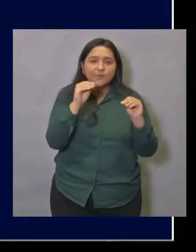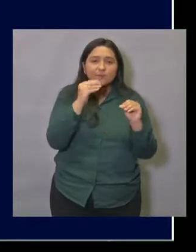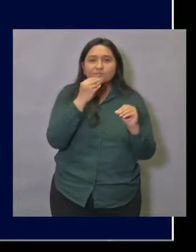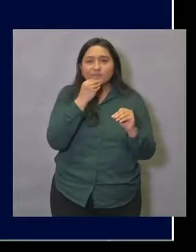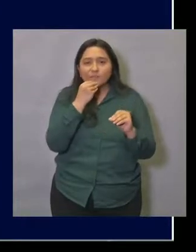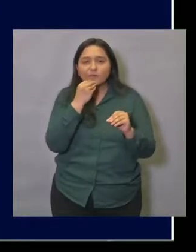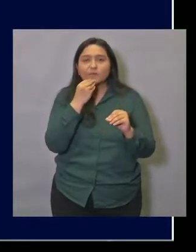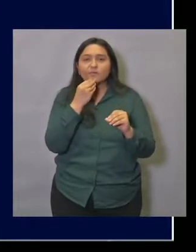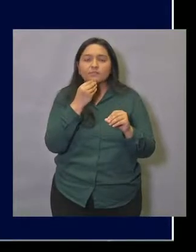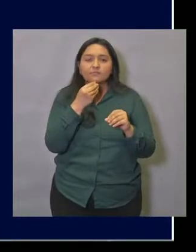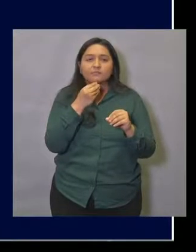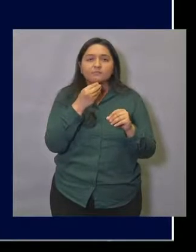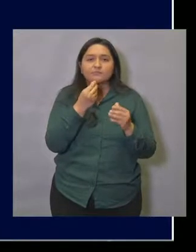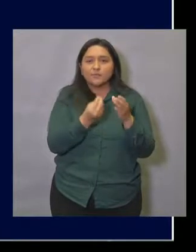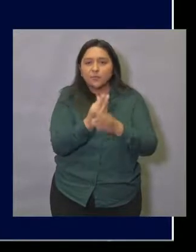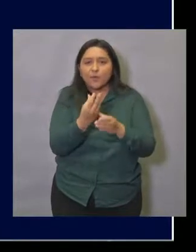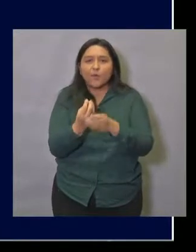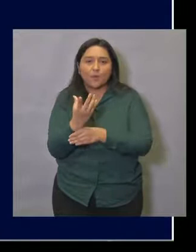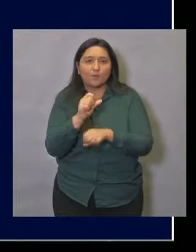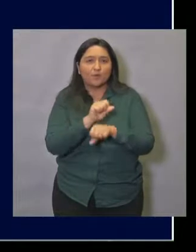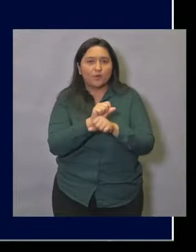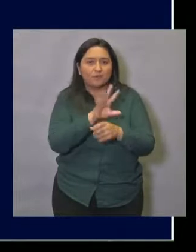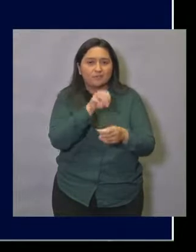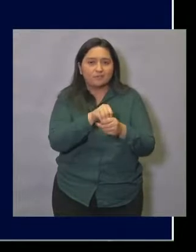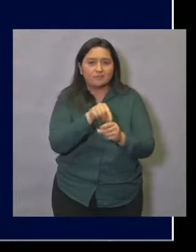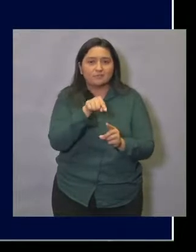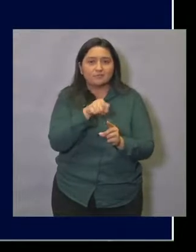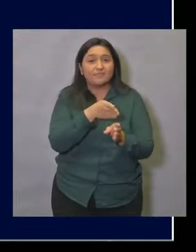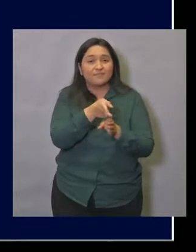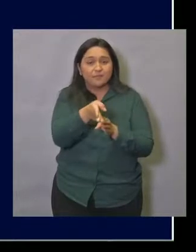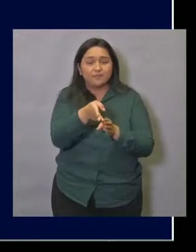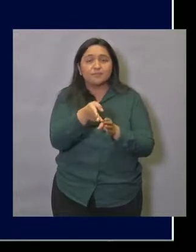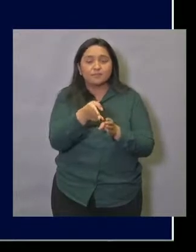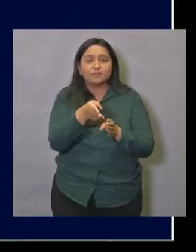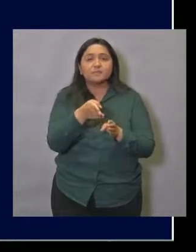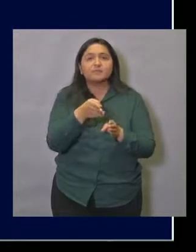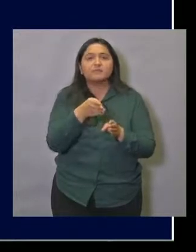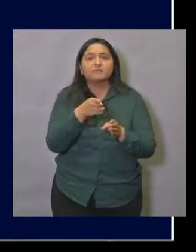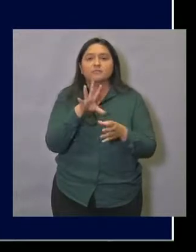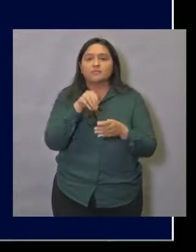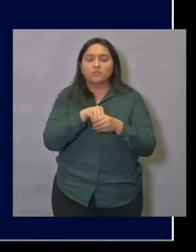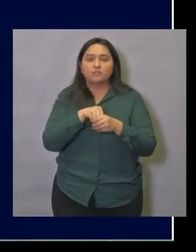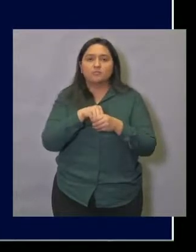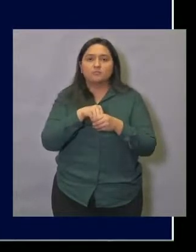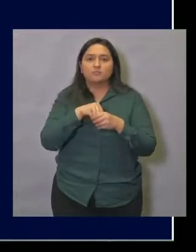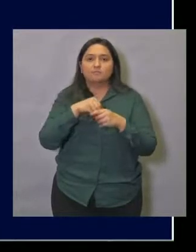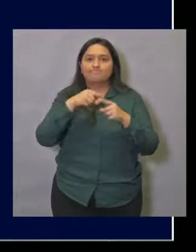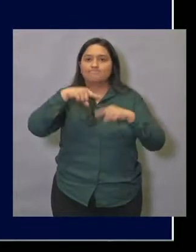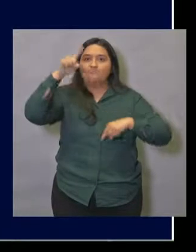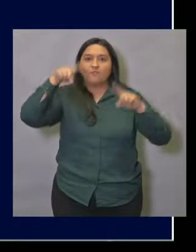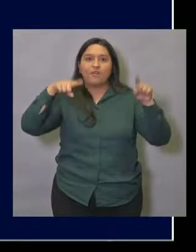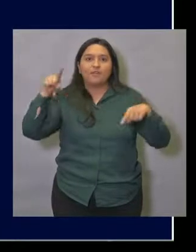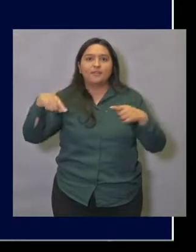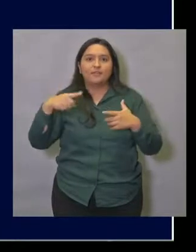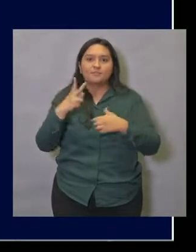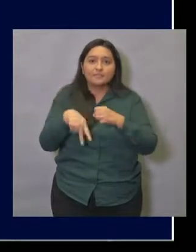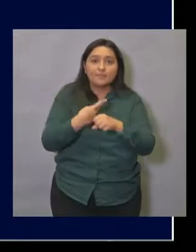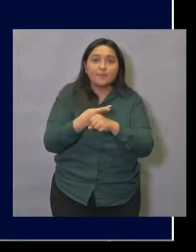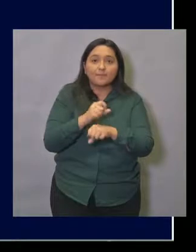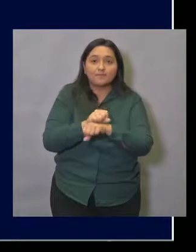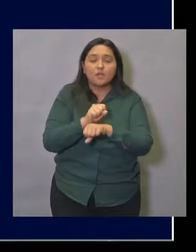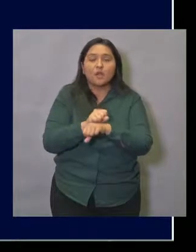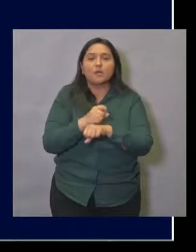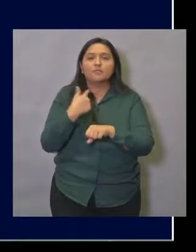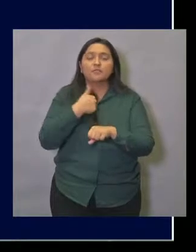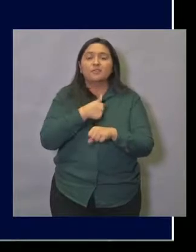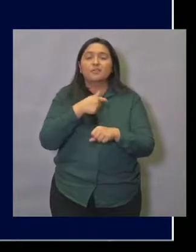alimentación aquí en el condado de Los Ángeles. Para este sector, debido a que incluye una gran variedad de ocupaciones, un enfoque único